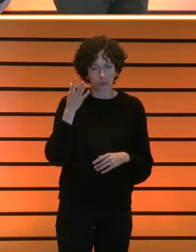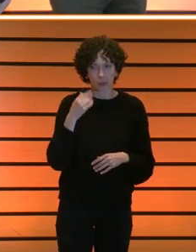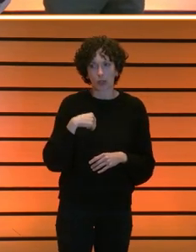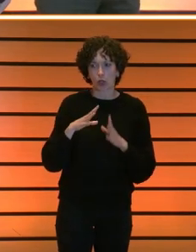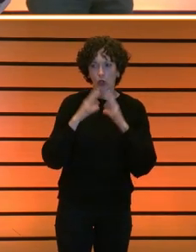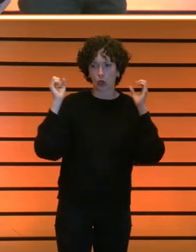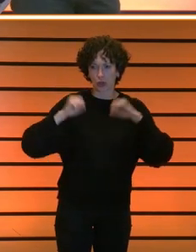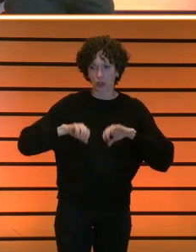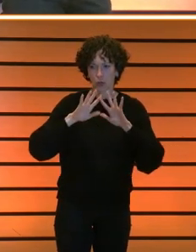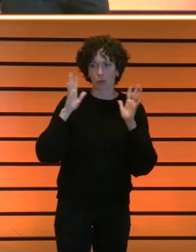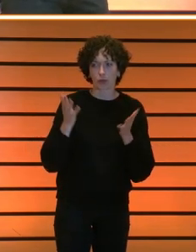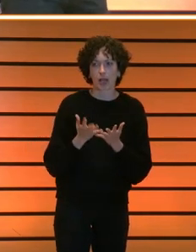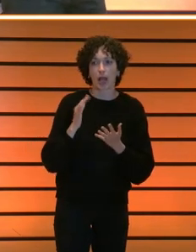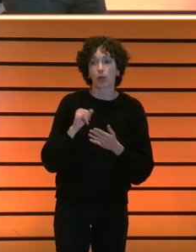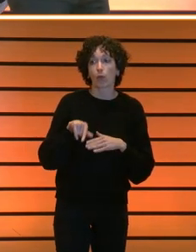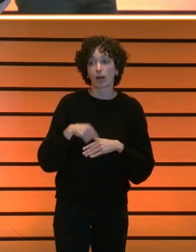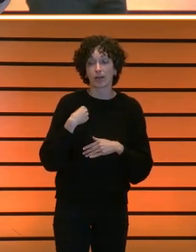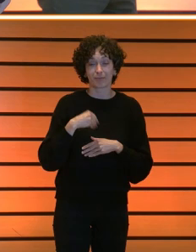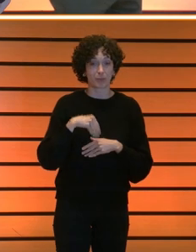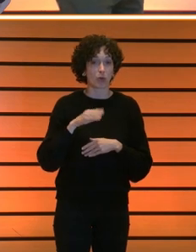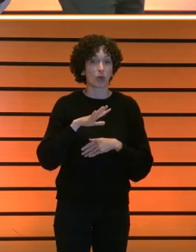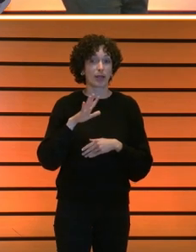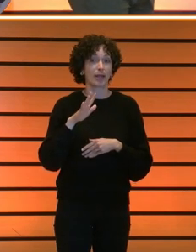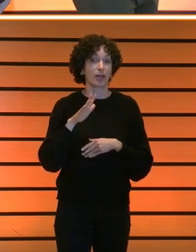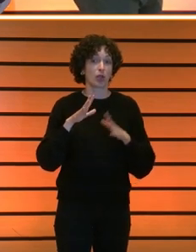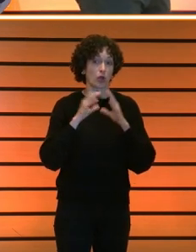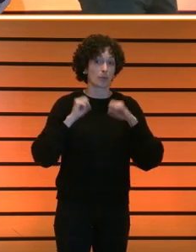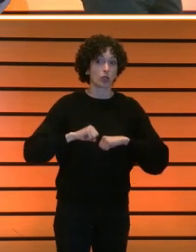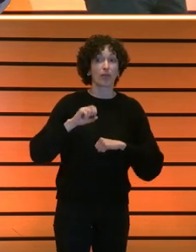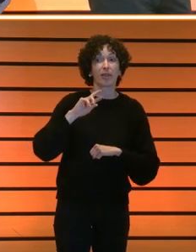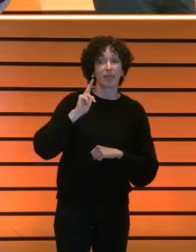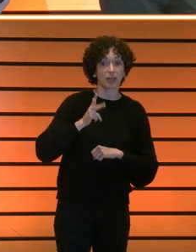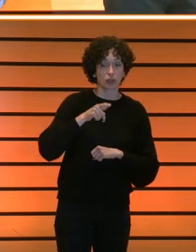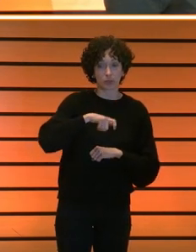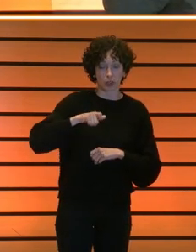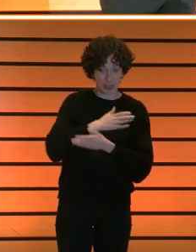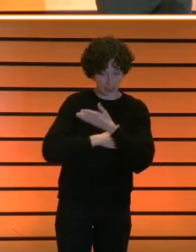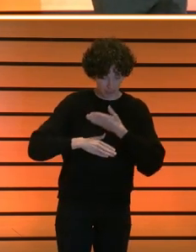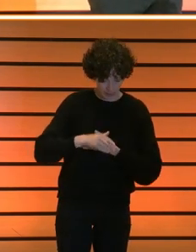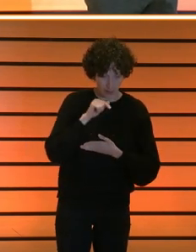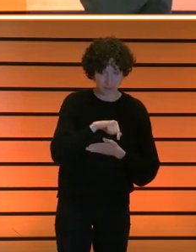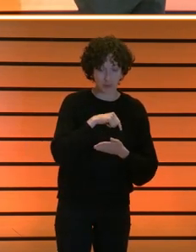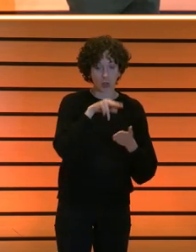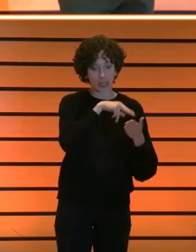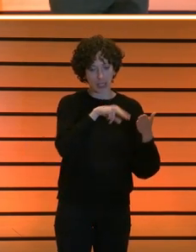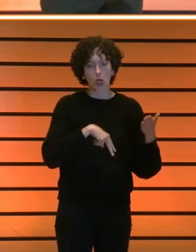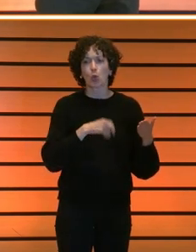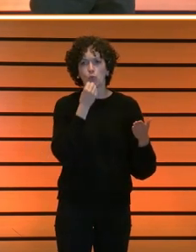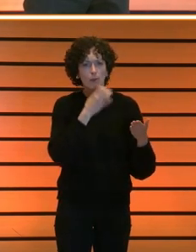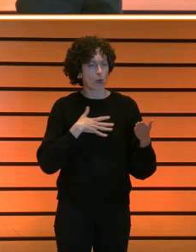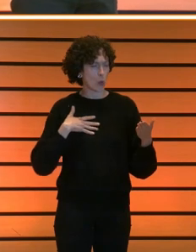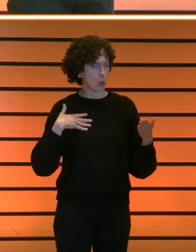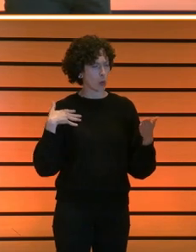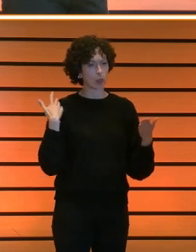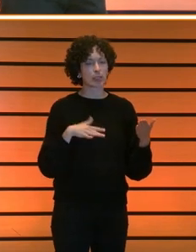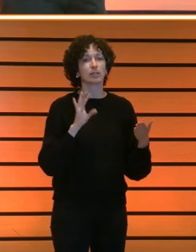consenso mundial que es la convención de los derechos de las personas con discapacidad porque está muy bien leerlo es emocionante leerlo pero